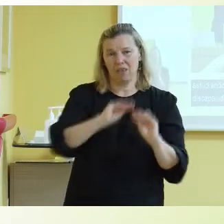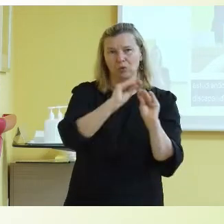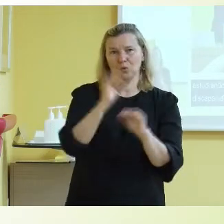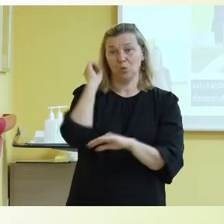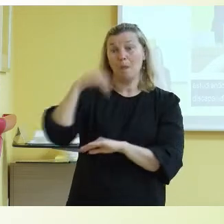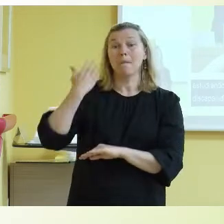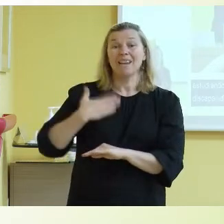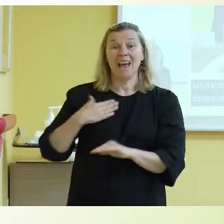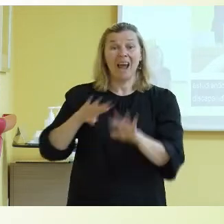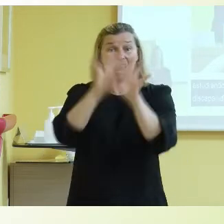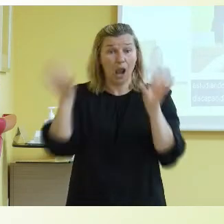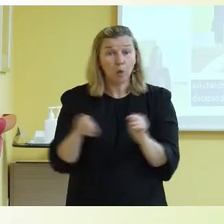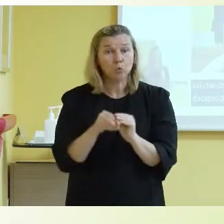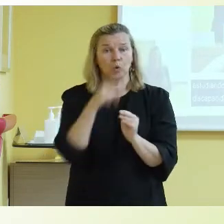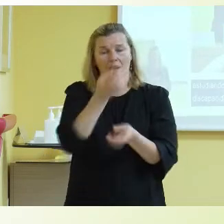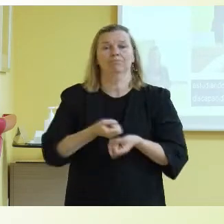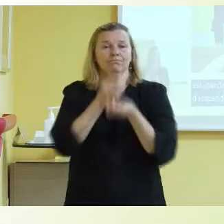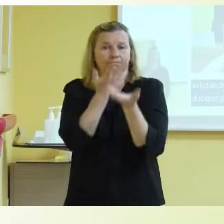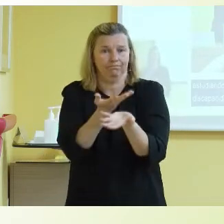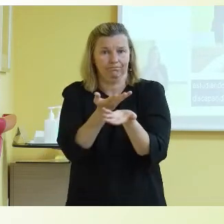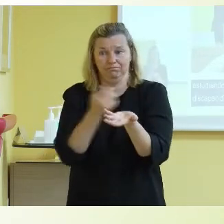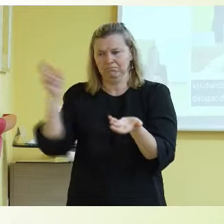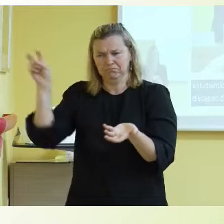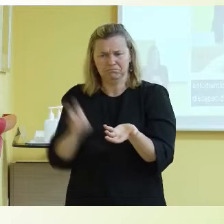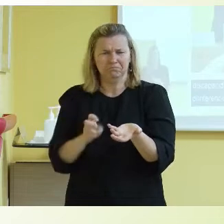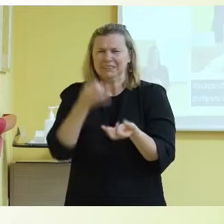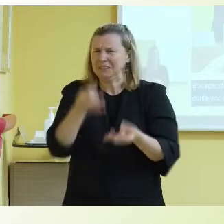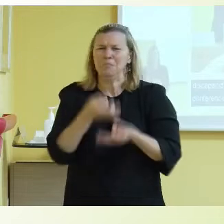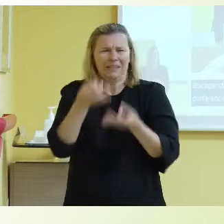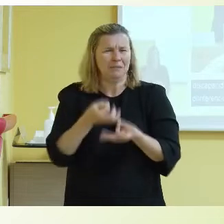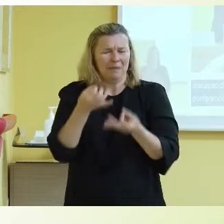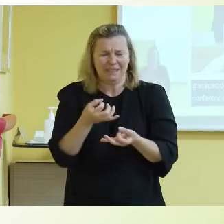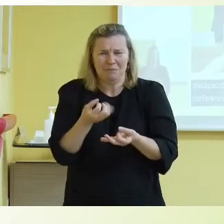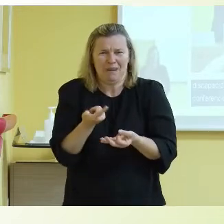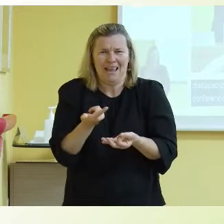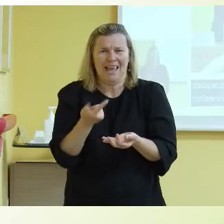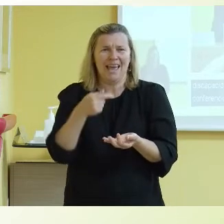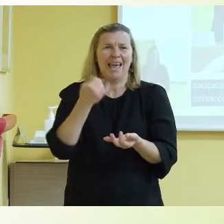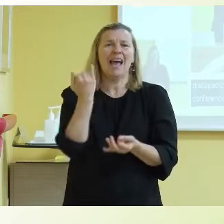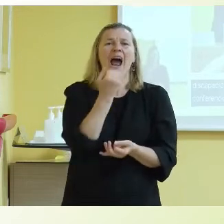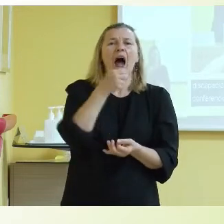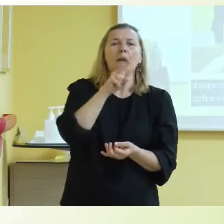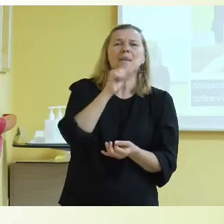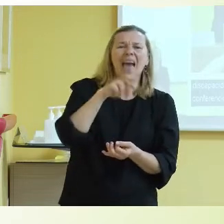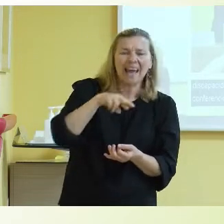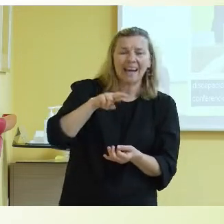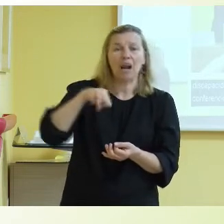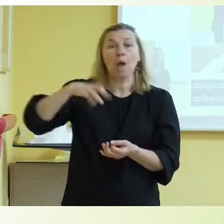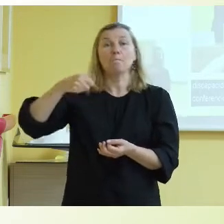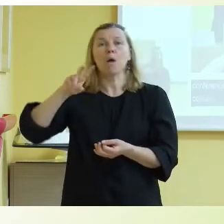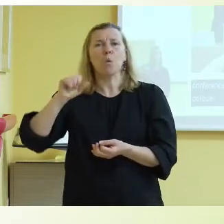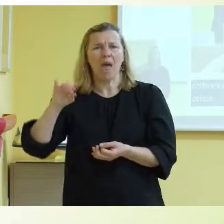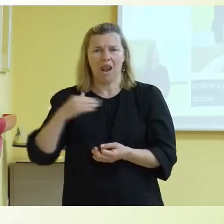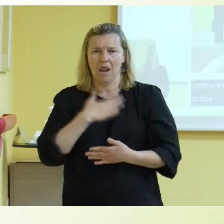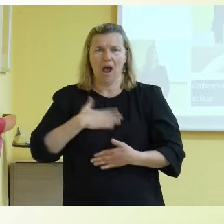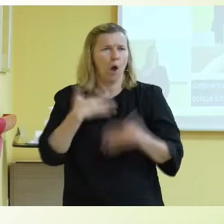tendremos mañana. Así que también gracias a Javier, porque siempre está dispuesto. La verdad que con Javier da gusto, y con Manuel también, son personas, y con todas, al final todos